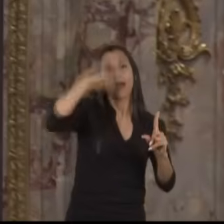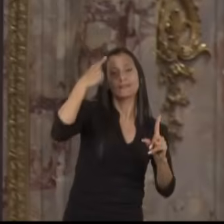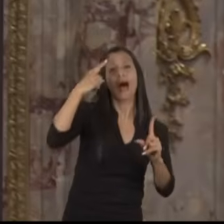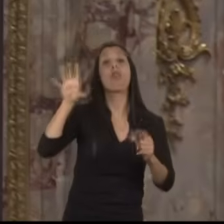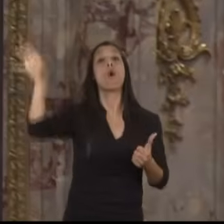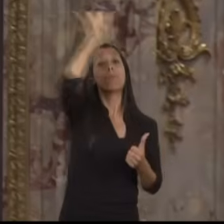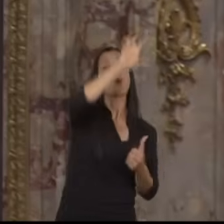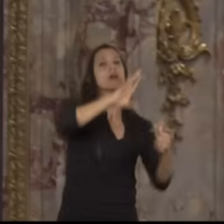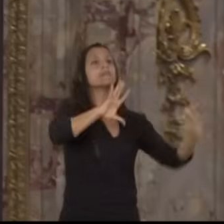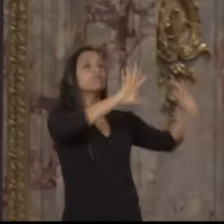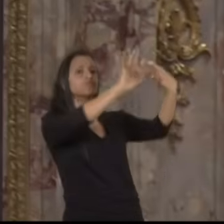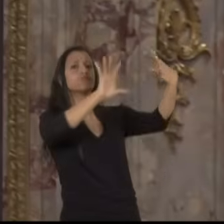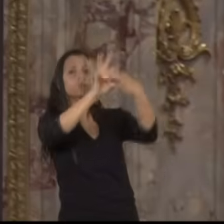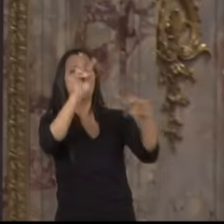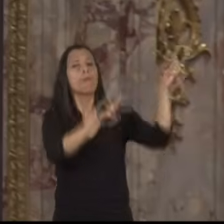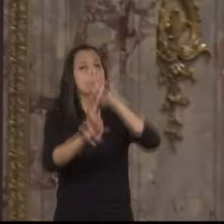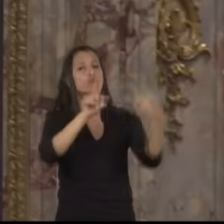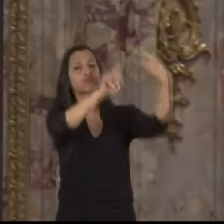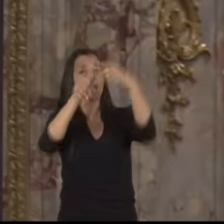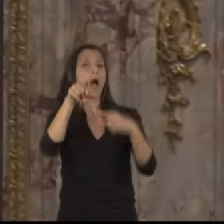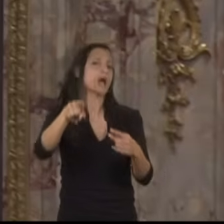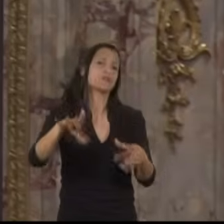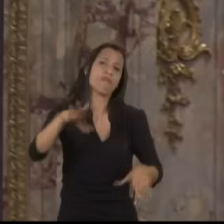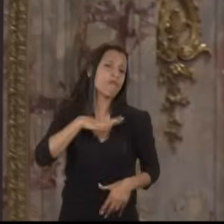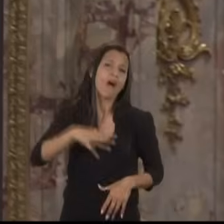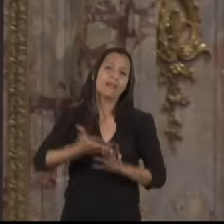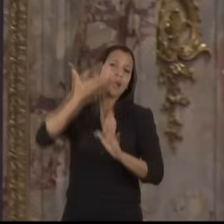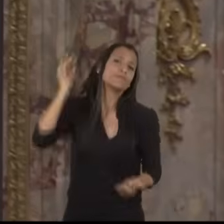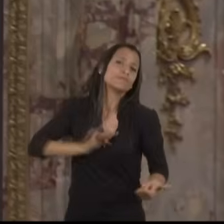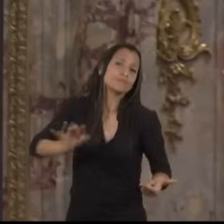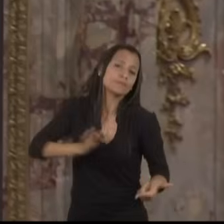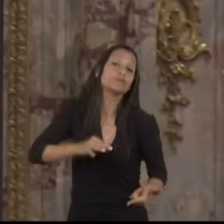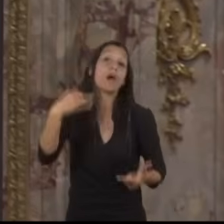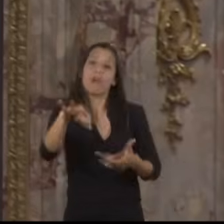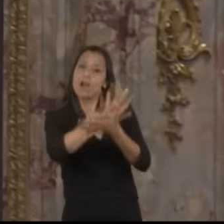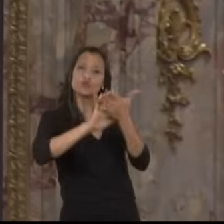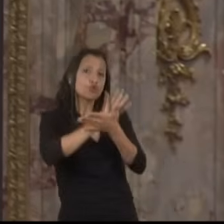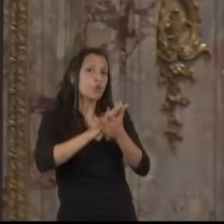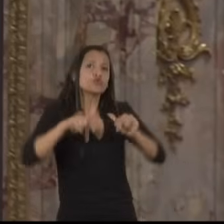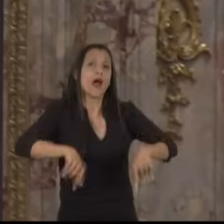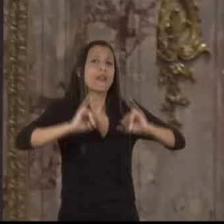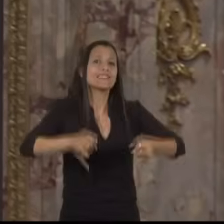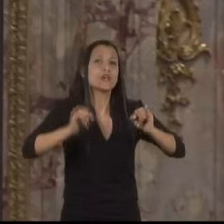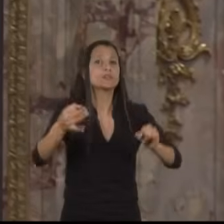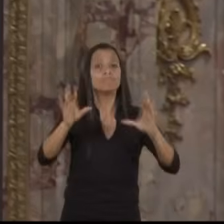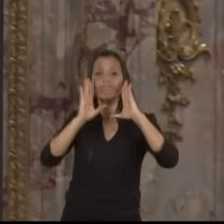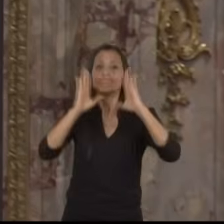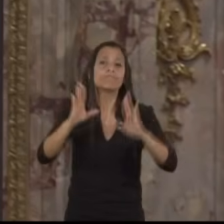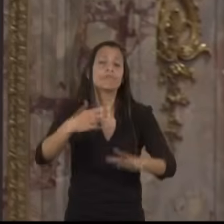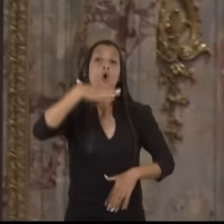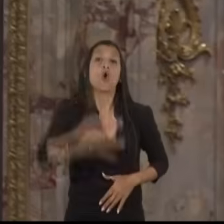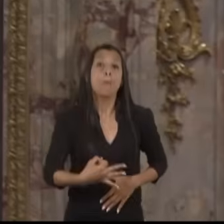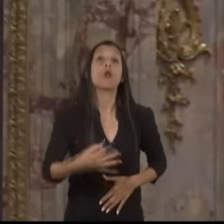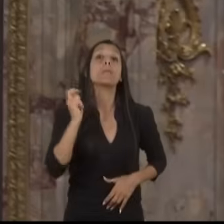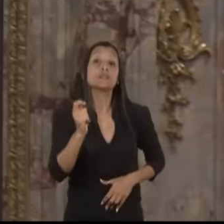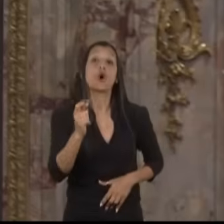provincias. Esta es una deuda histórica que debemos resolver como país, pero que debe ser atendida con un férreo compromiso